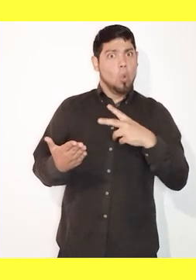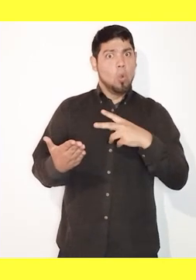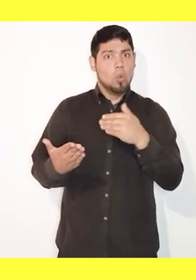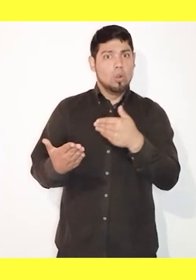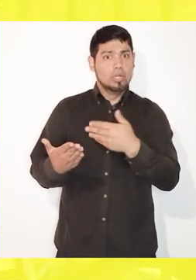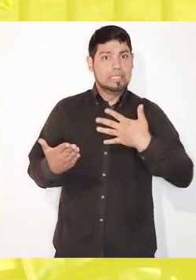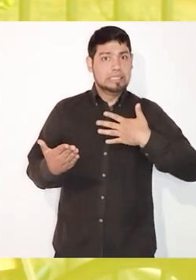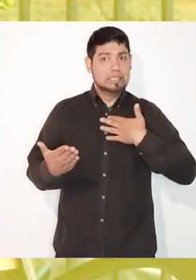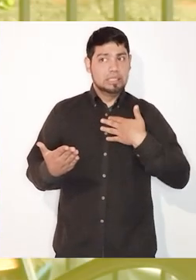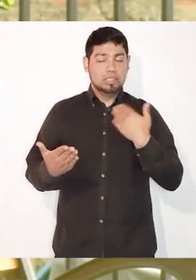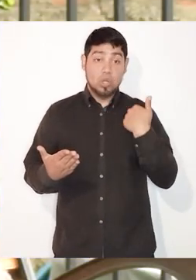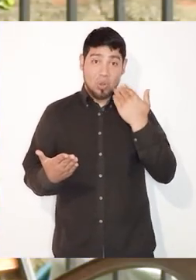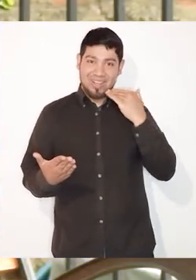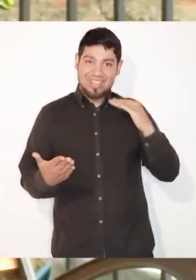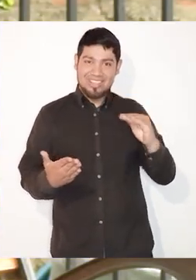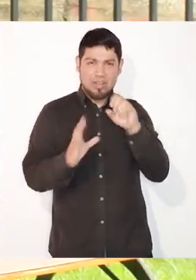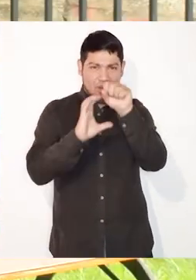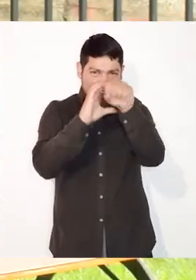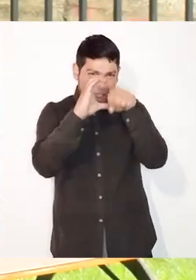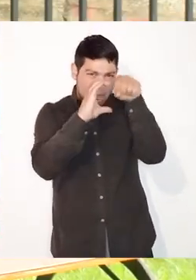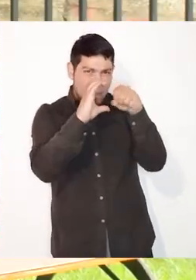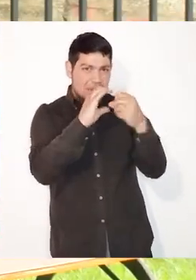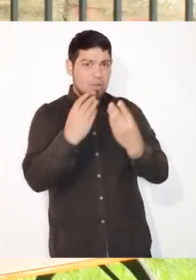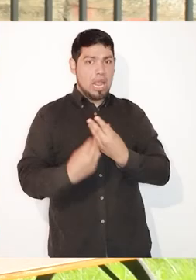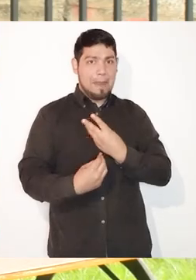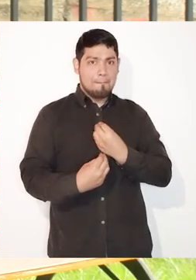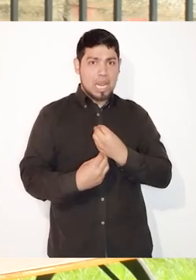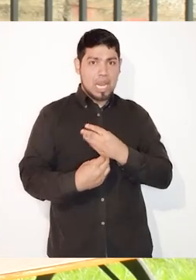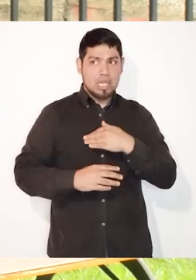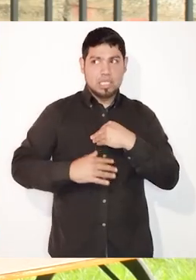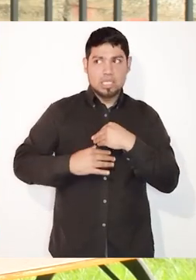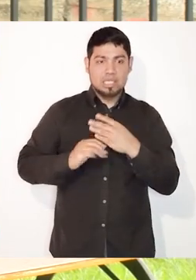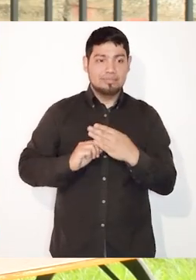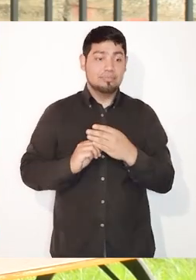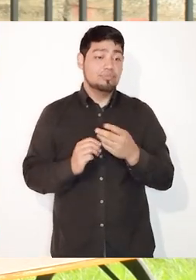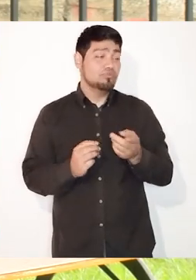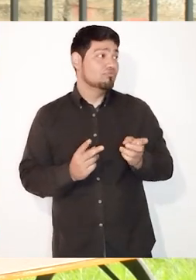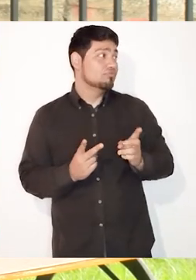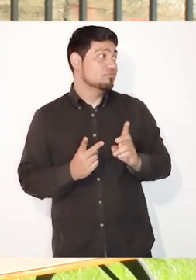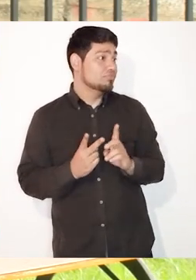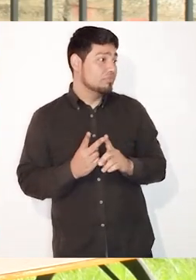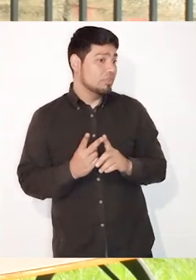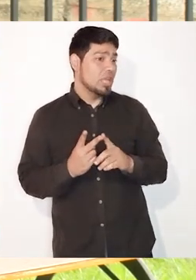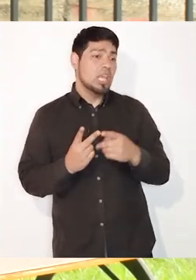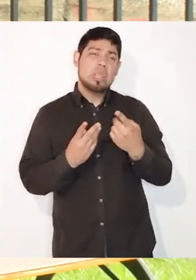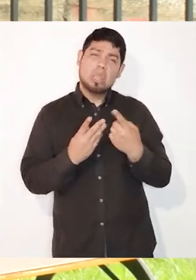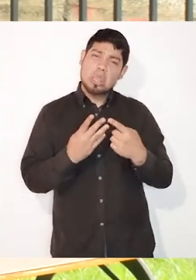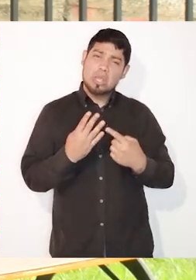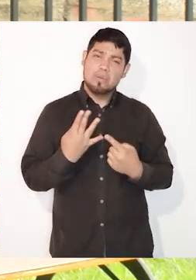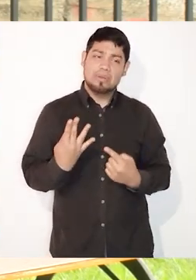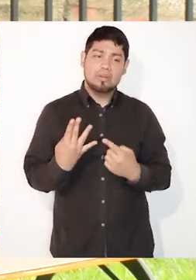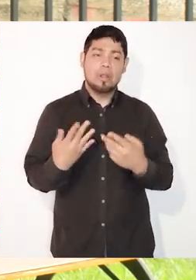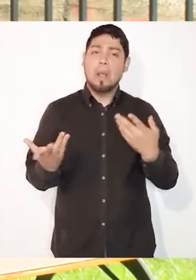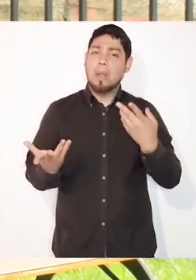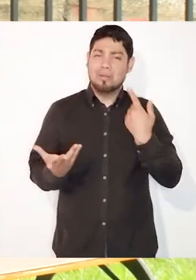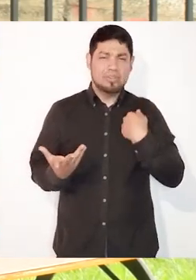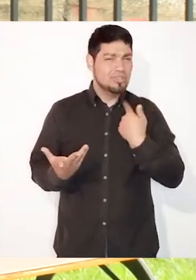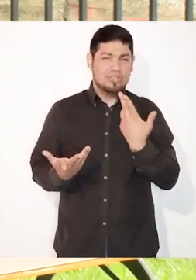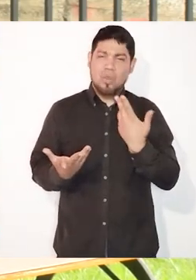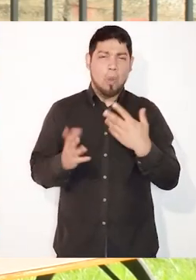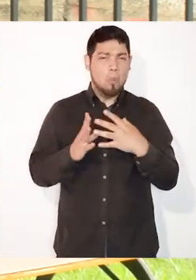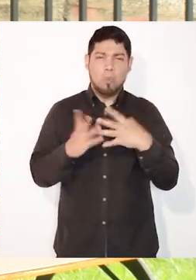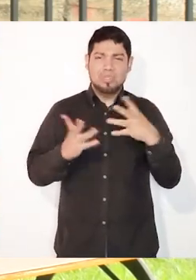como esa que le pasan a los niños y me pasó de niño con las películas de terror. Mistral es uno de los primeros recuerdos, pero sin